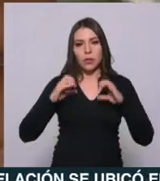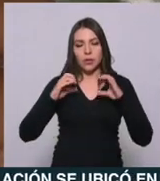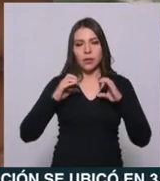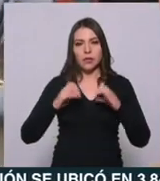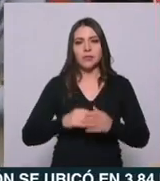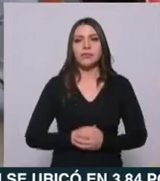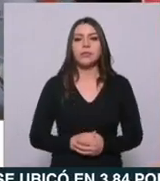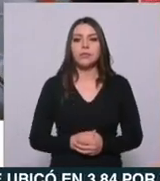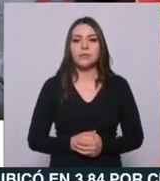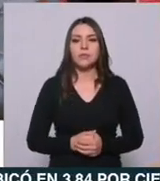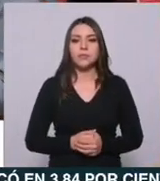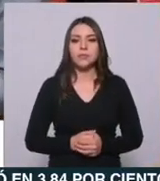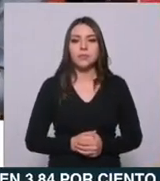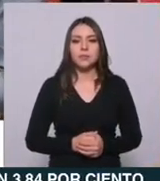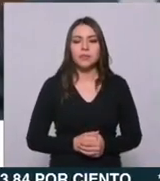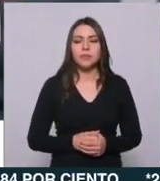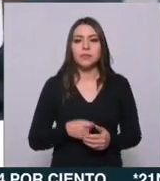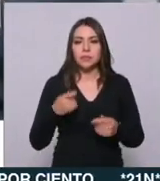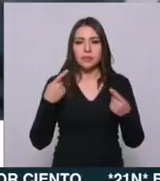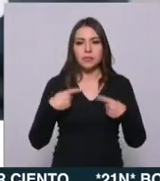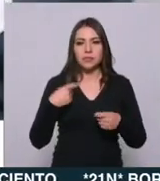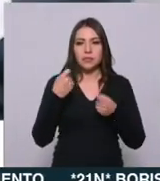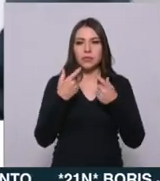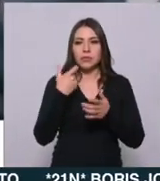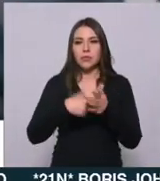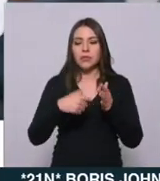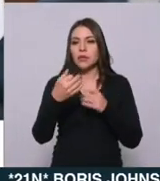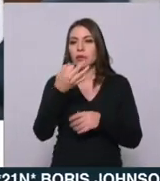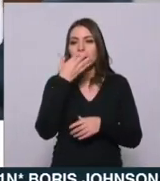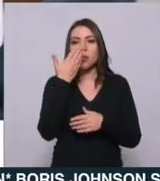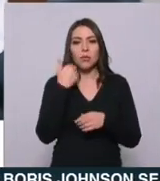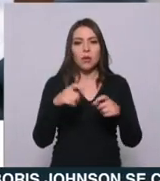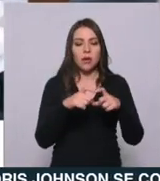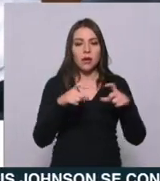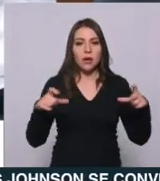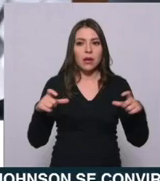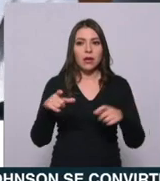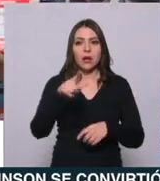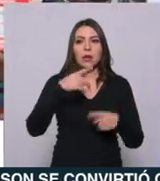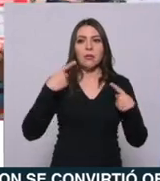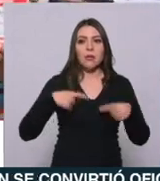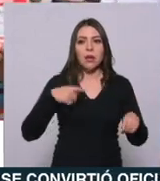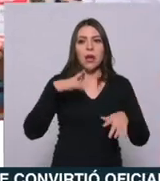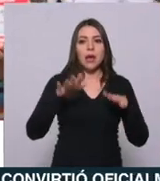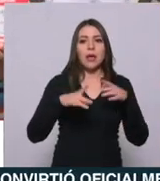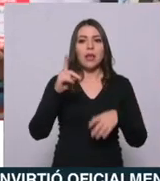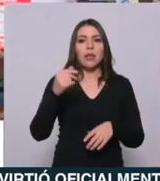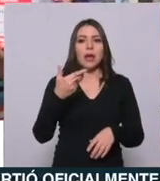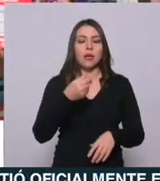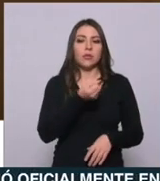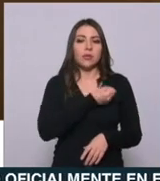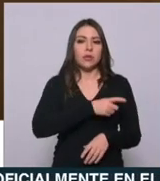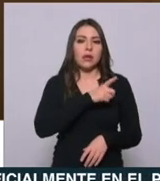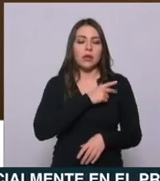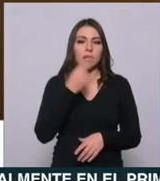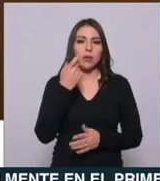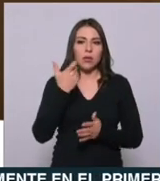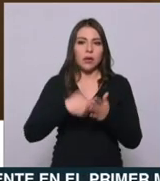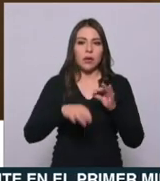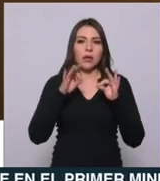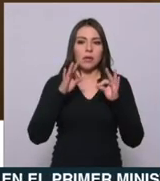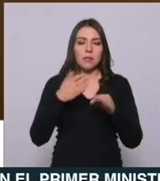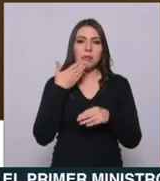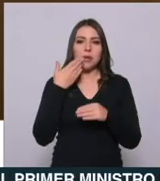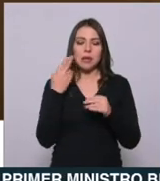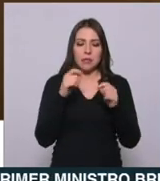El uso de medicamentos sin receta puede dañar la salud de los ciudadanos si no se emplea de manera correcta, advirtió la doctora María